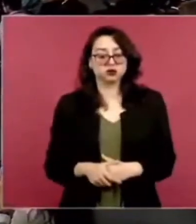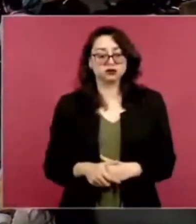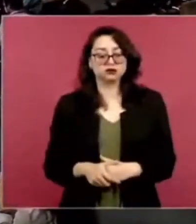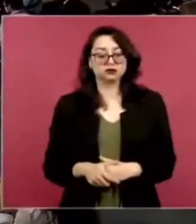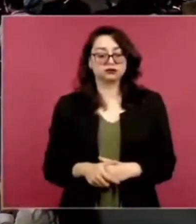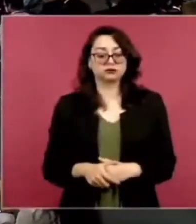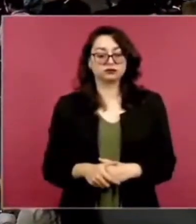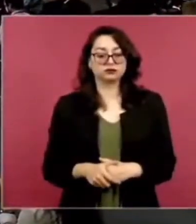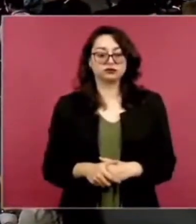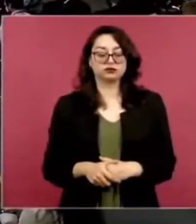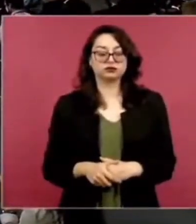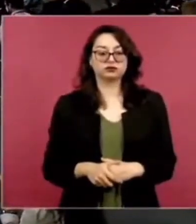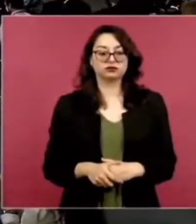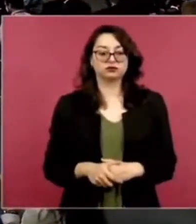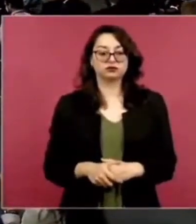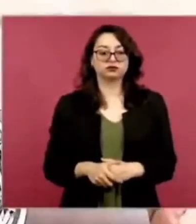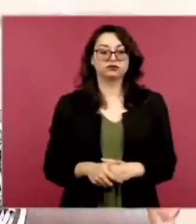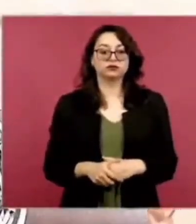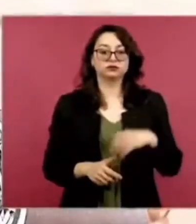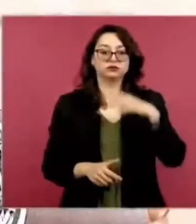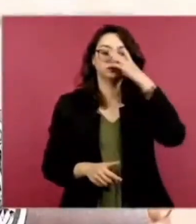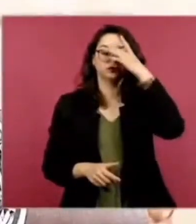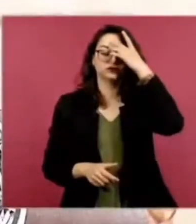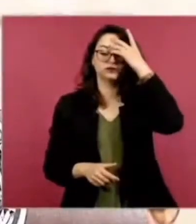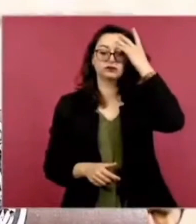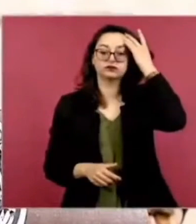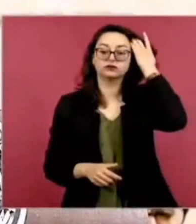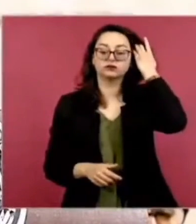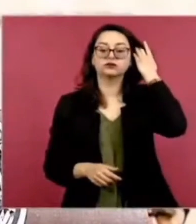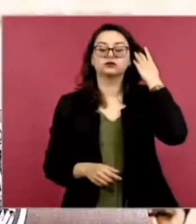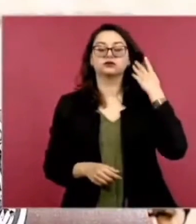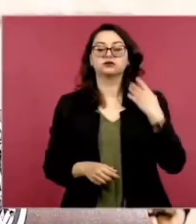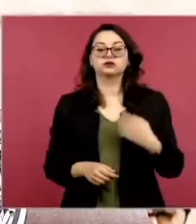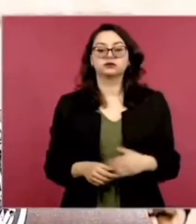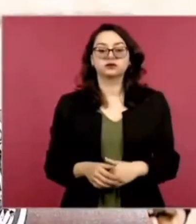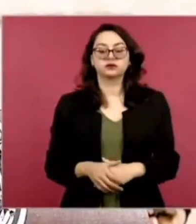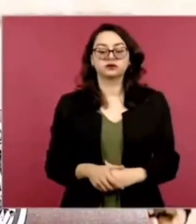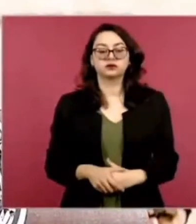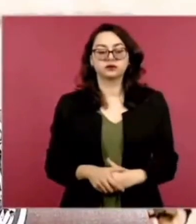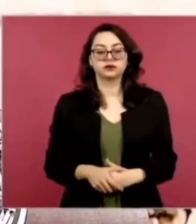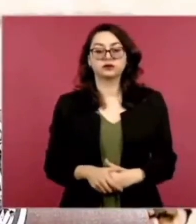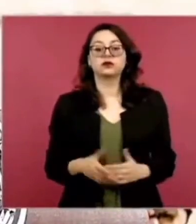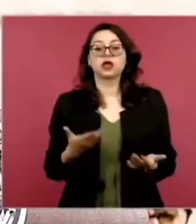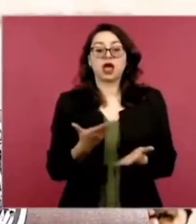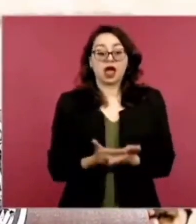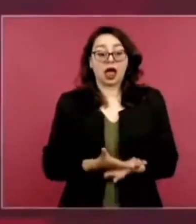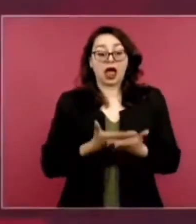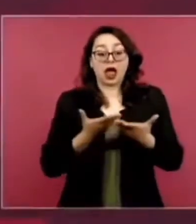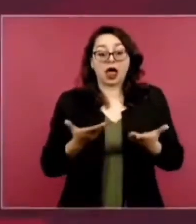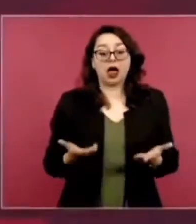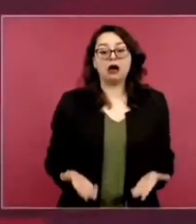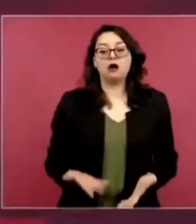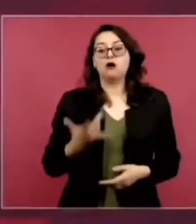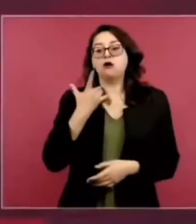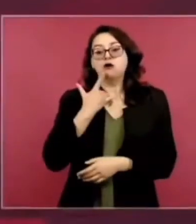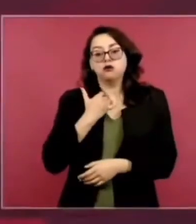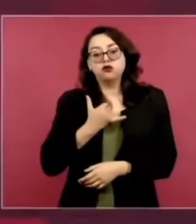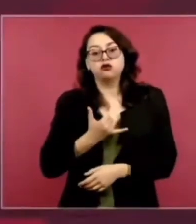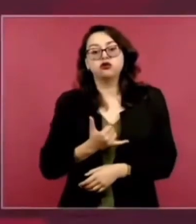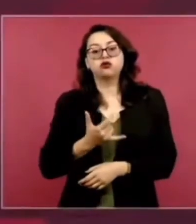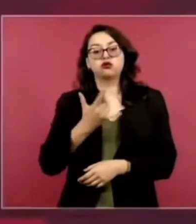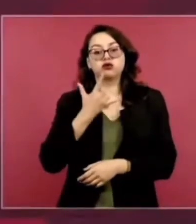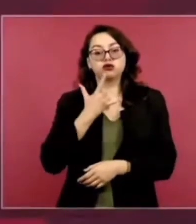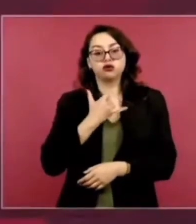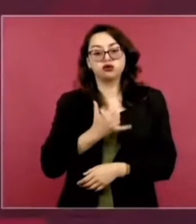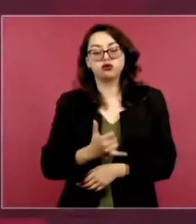Y ahora, pues ya empezamos, ¿no?, a recuperar